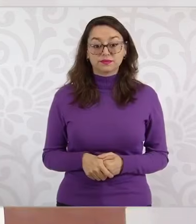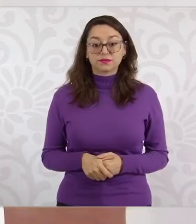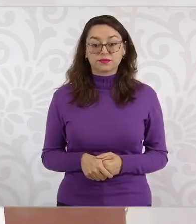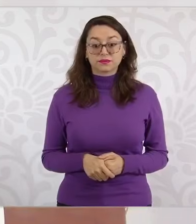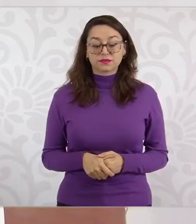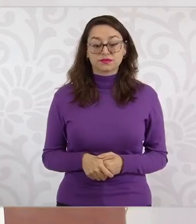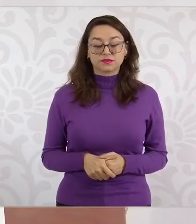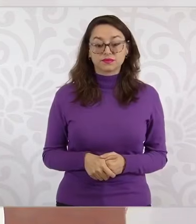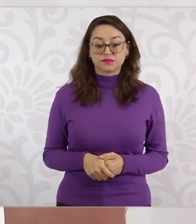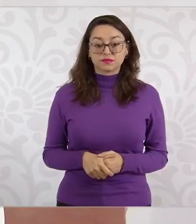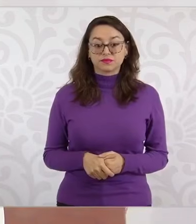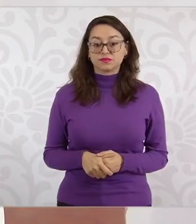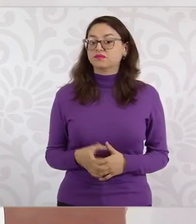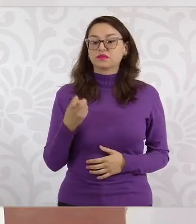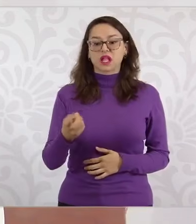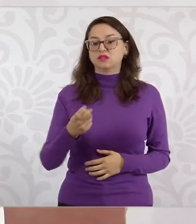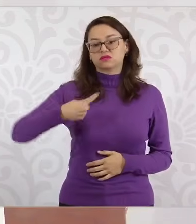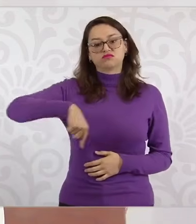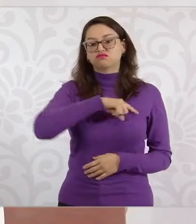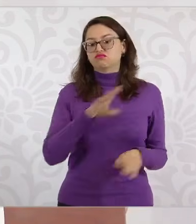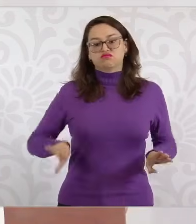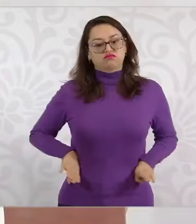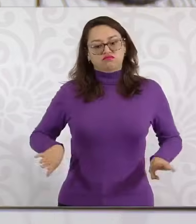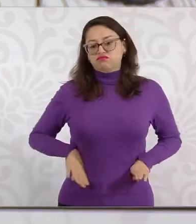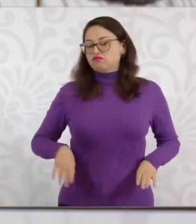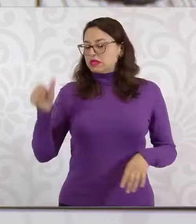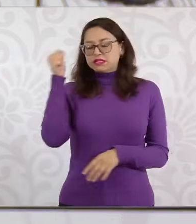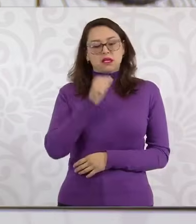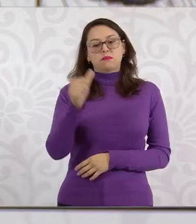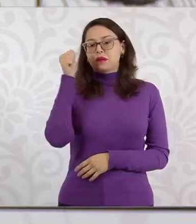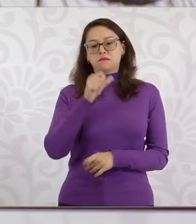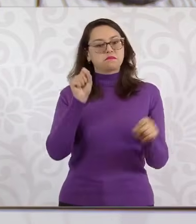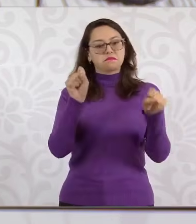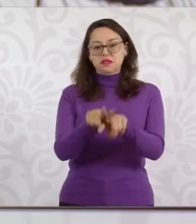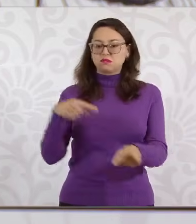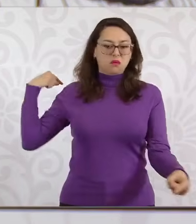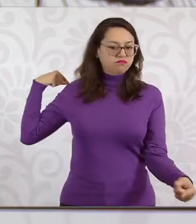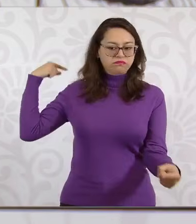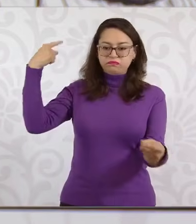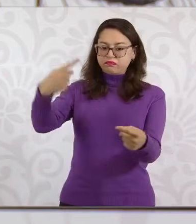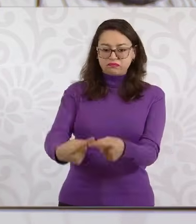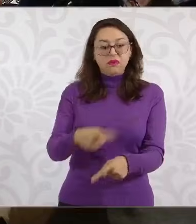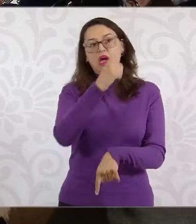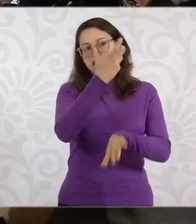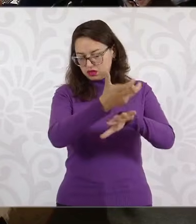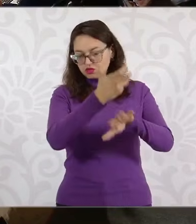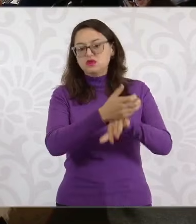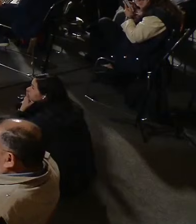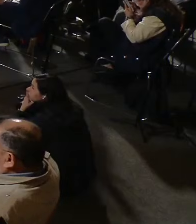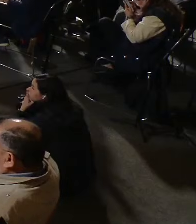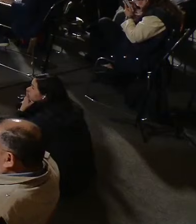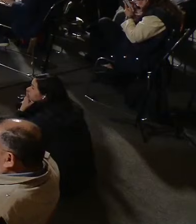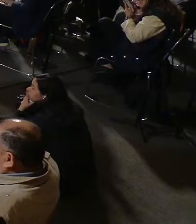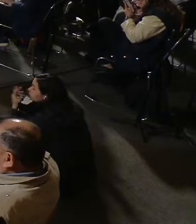Entonces, esa siempre va a ser nuestra posición frente a Cuba. Y se lo hemos hecho saber a Estados Unidos y